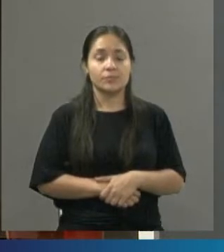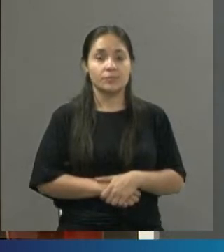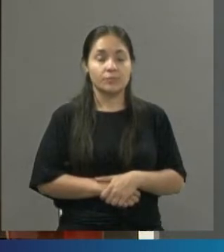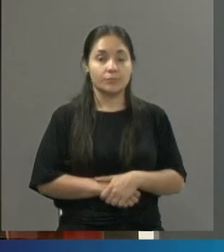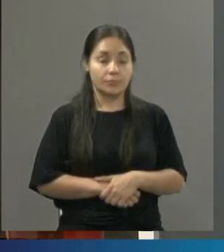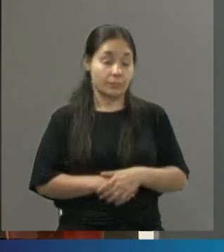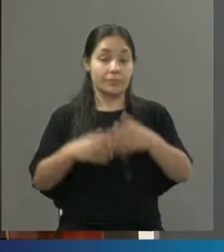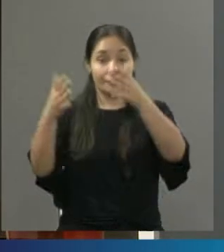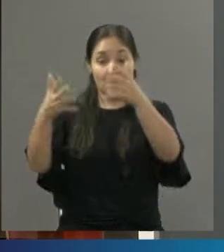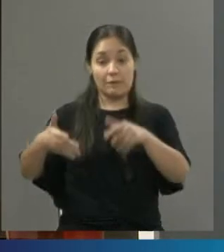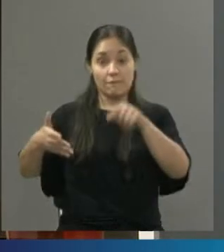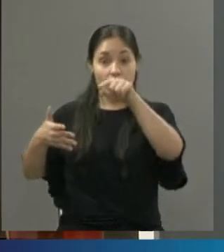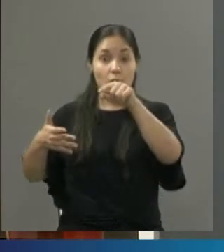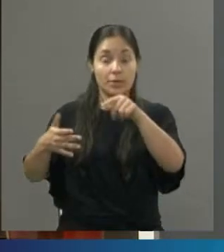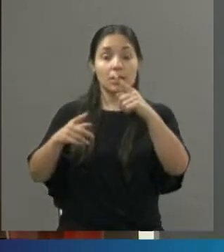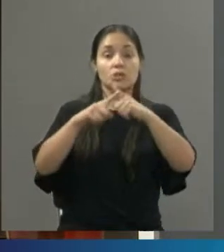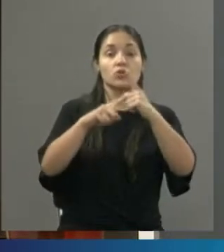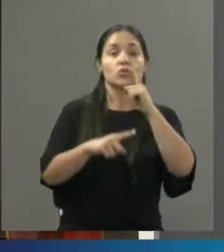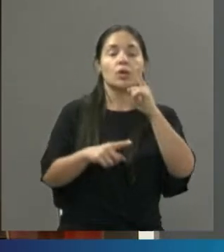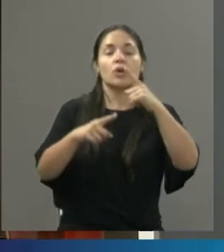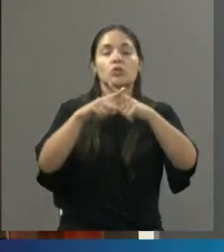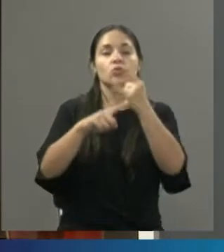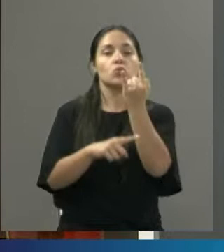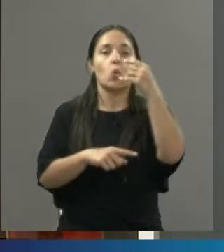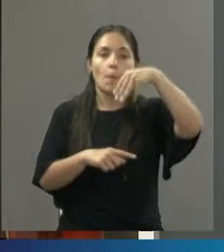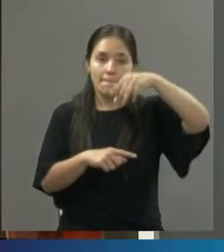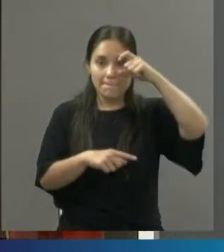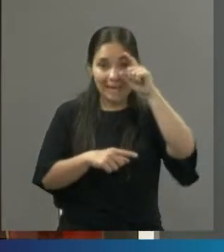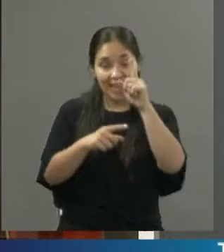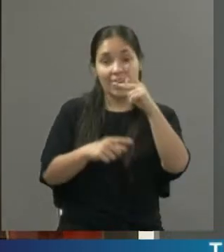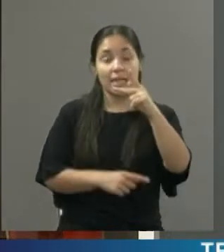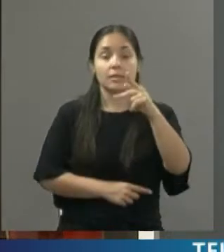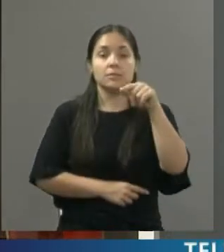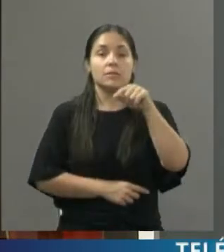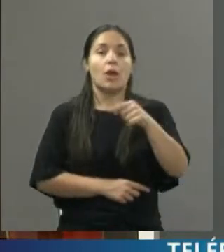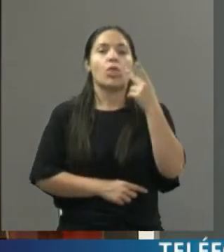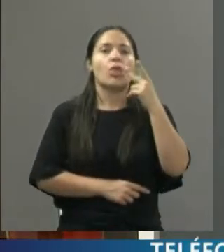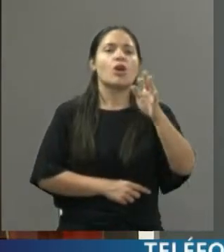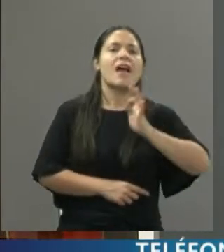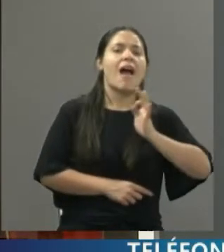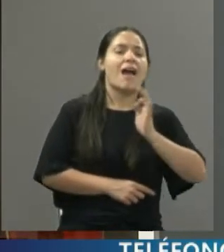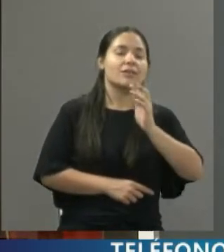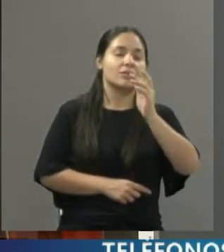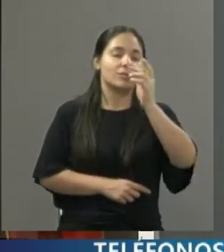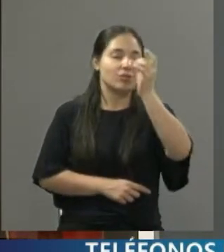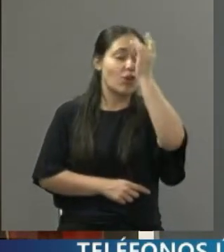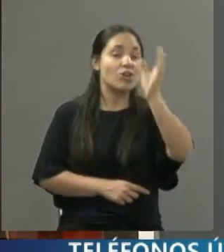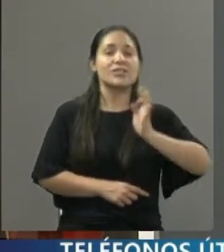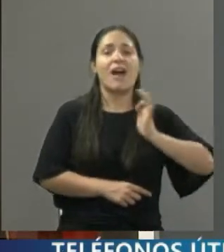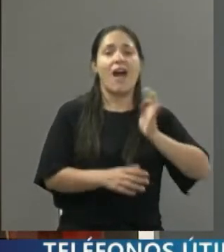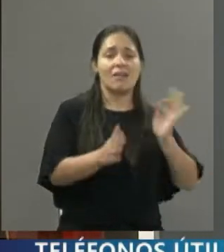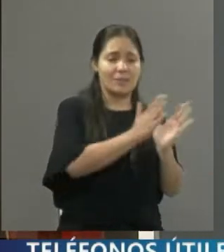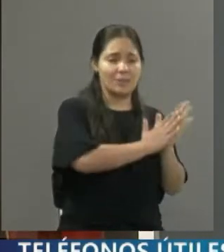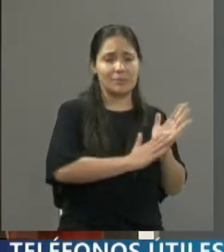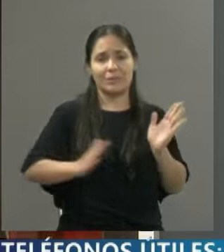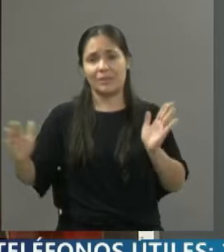Bueno, el informe de SUMEC es un informe que realiza desde hace ya 12 años. Este es el 12º informe. Llevamos un montón de